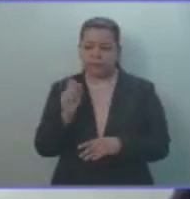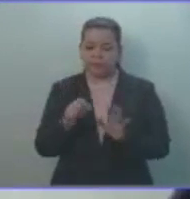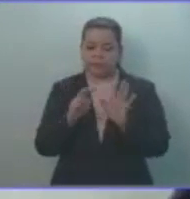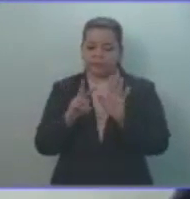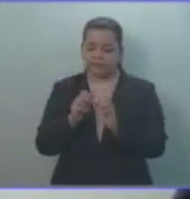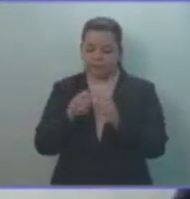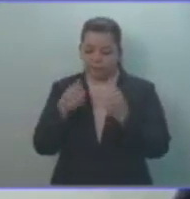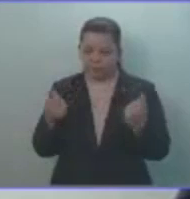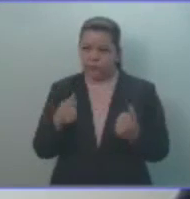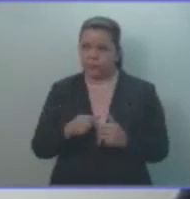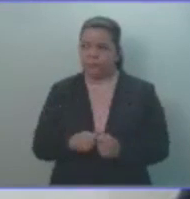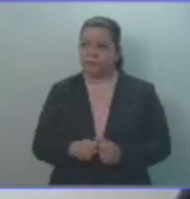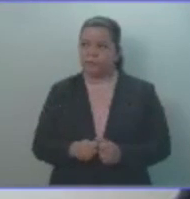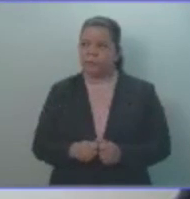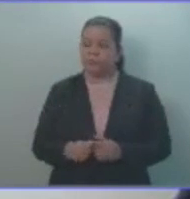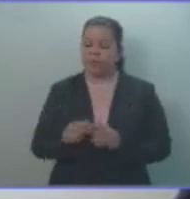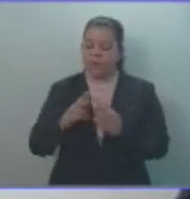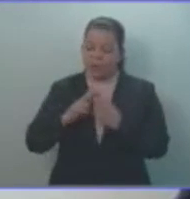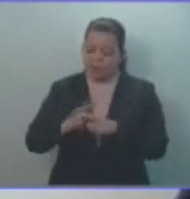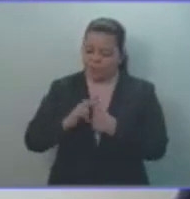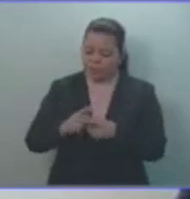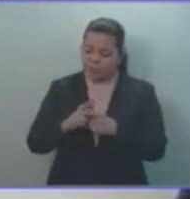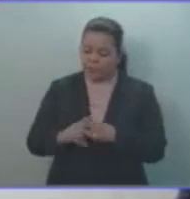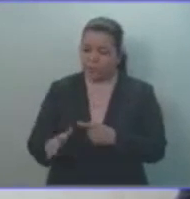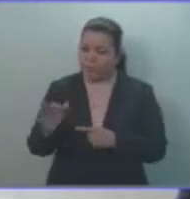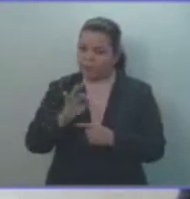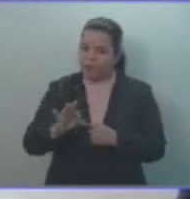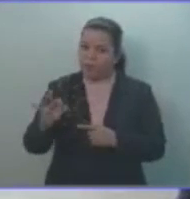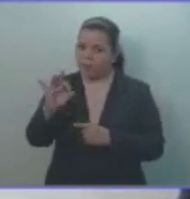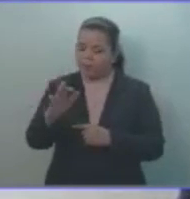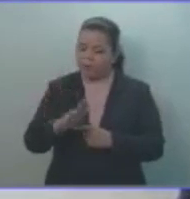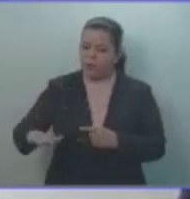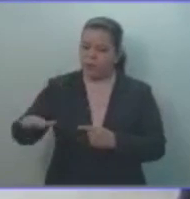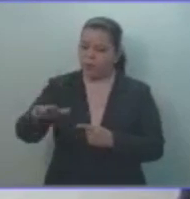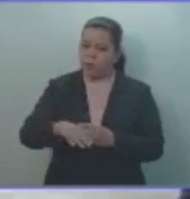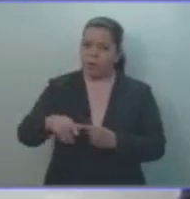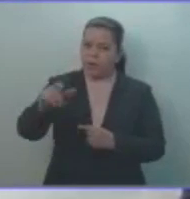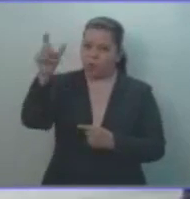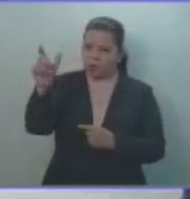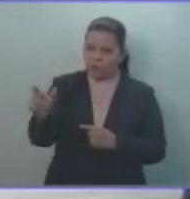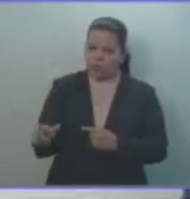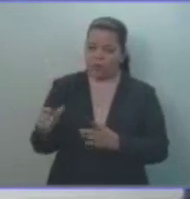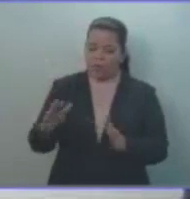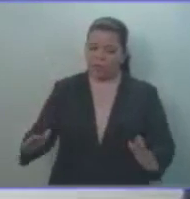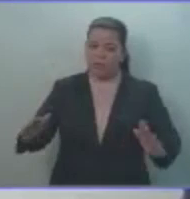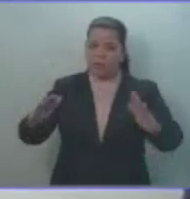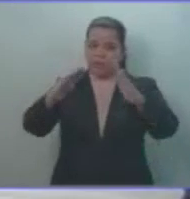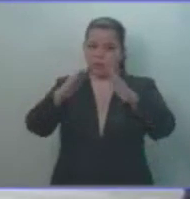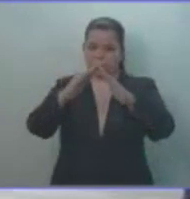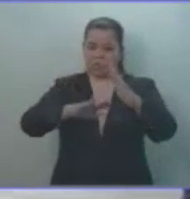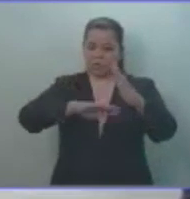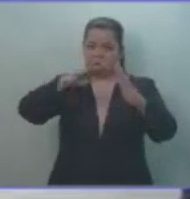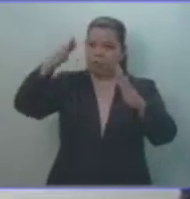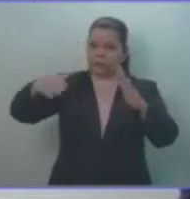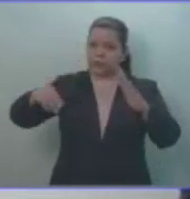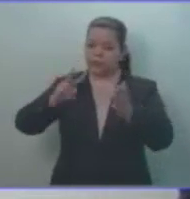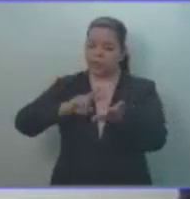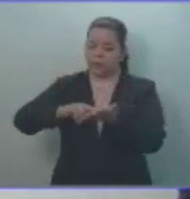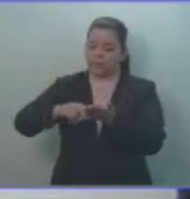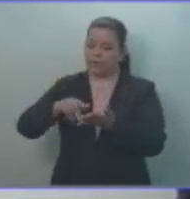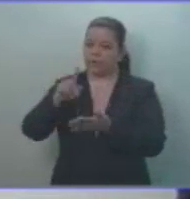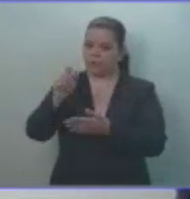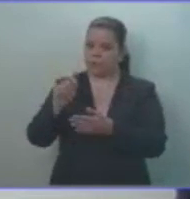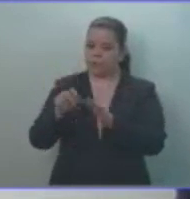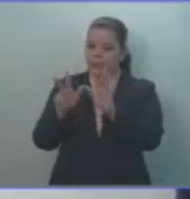11.7 millones, la reparación y mejoramiento de las instalaciones del Hotel de Montaña Cerro Verde con